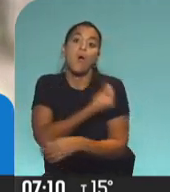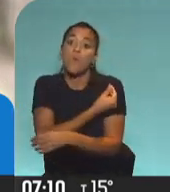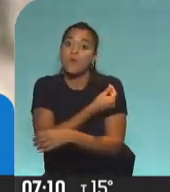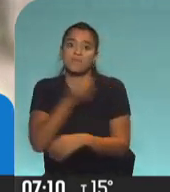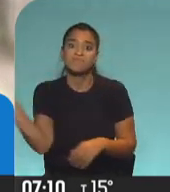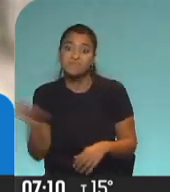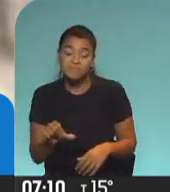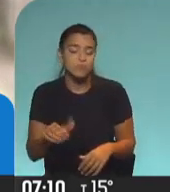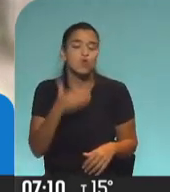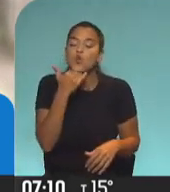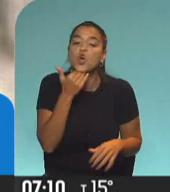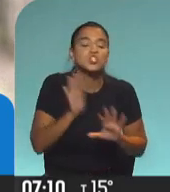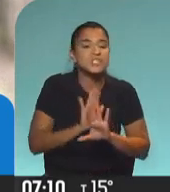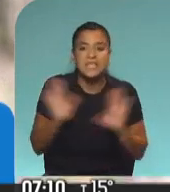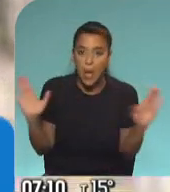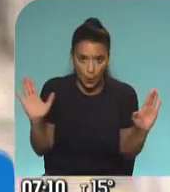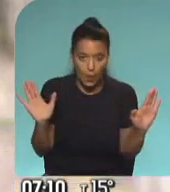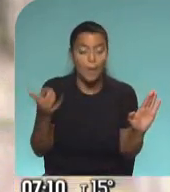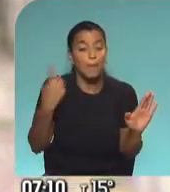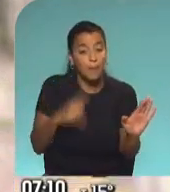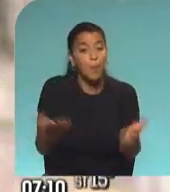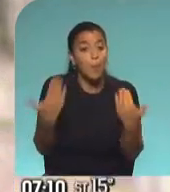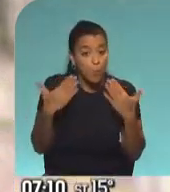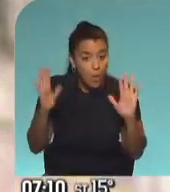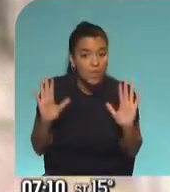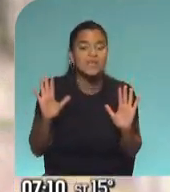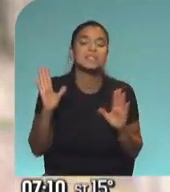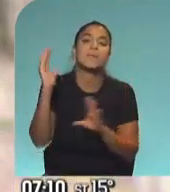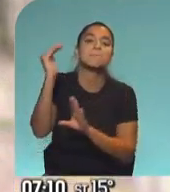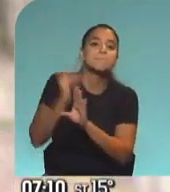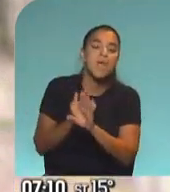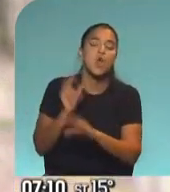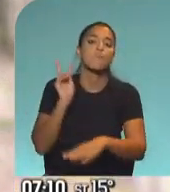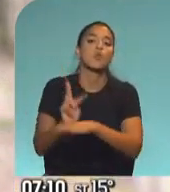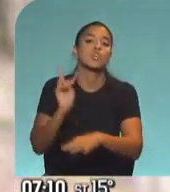todavía no se sabe, pero podría resultar en una disminución de la